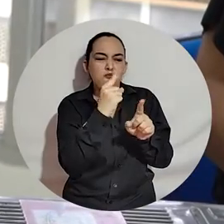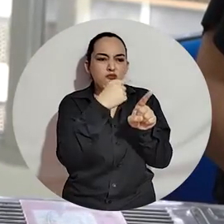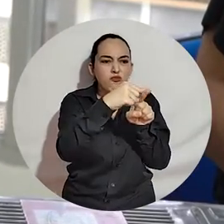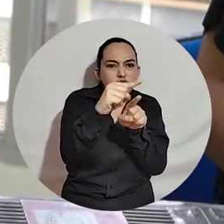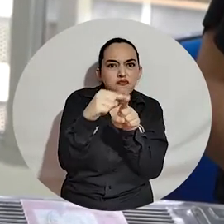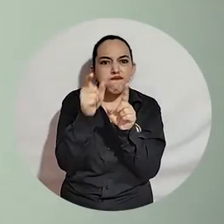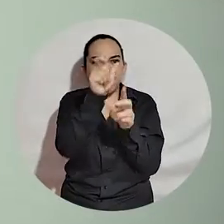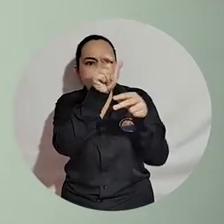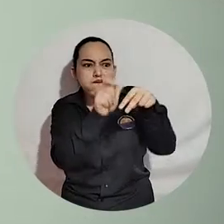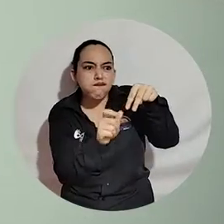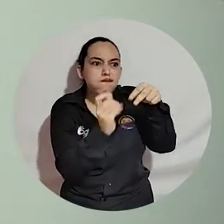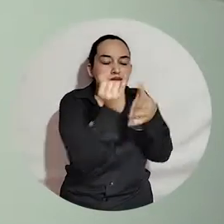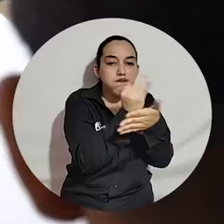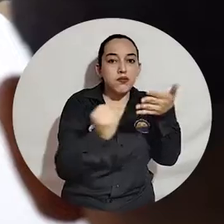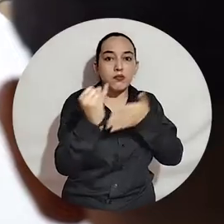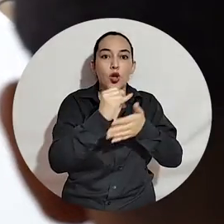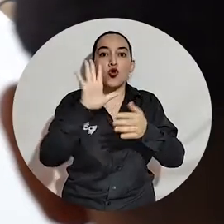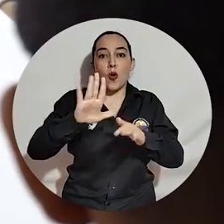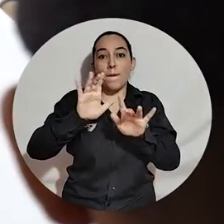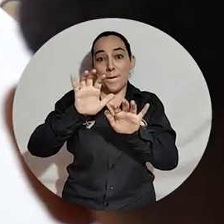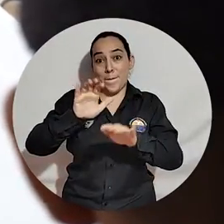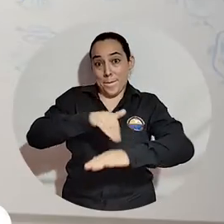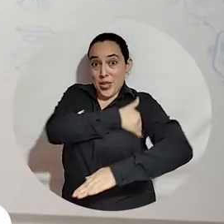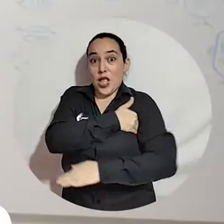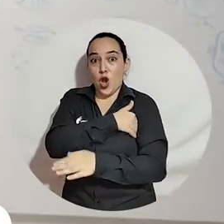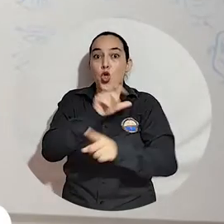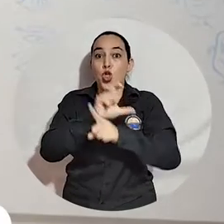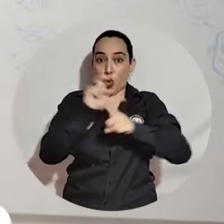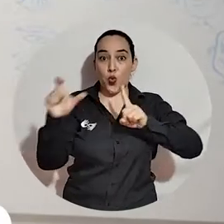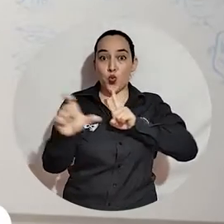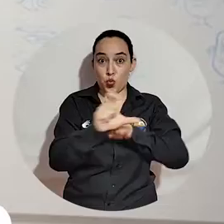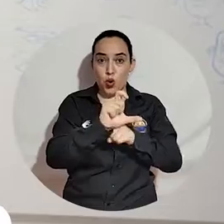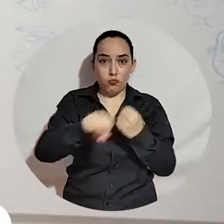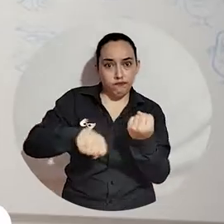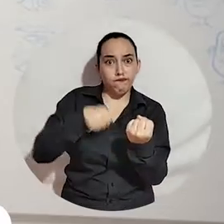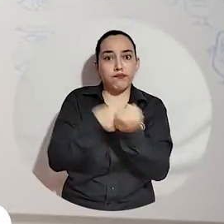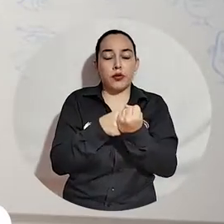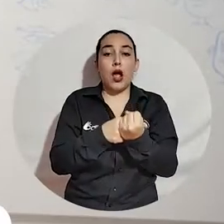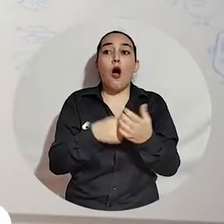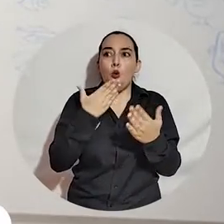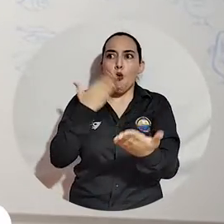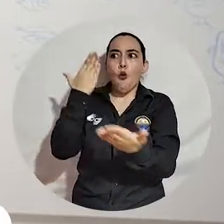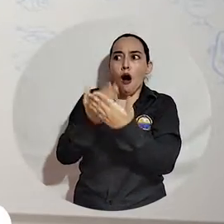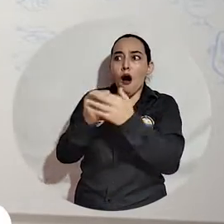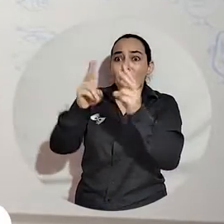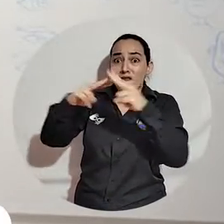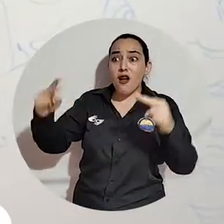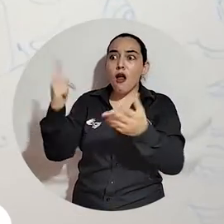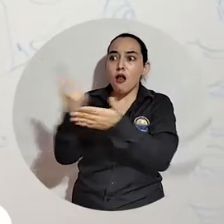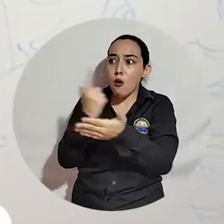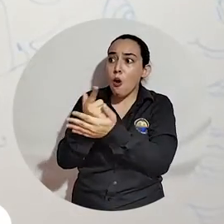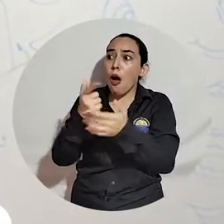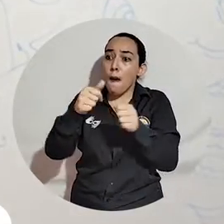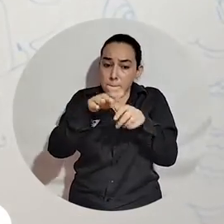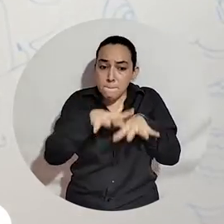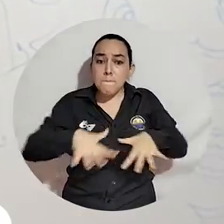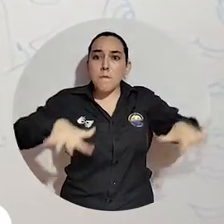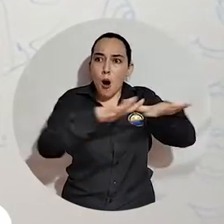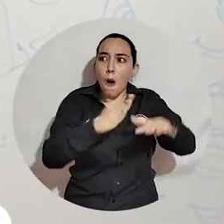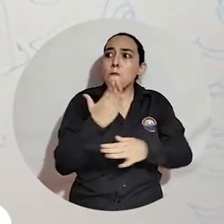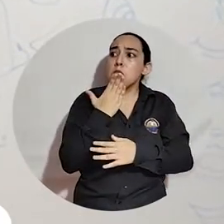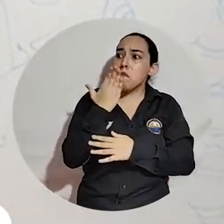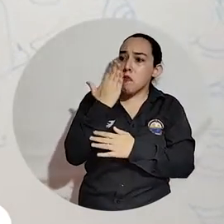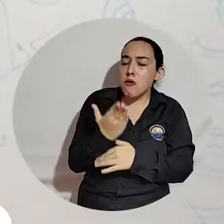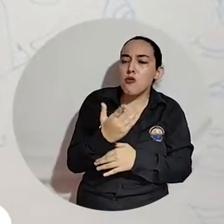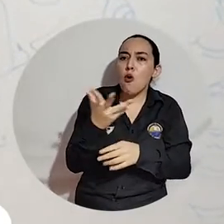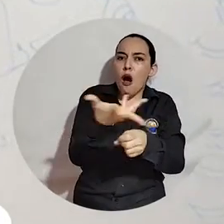e ilustración con el apoyo del Ministerio de Cultura. Una posibilidad bastante grande que se desarrolla en la Feria del Libro, que nos da espacio para todo